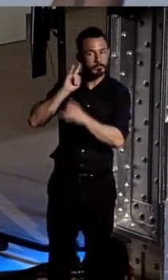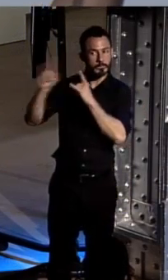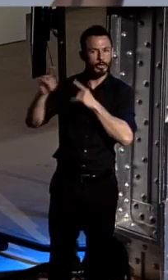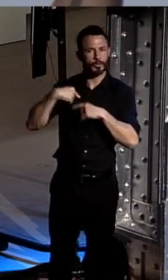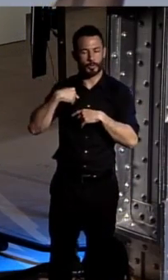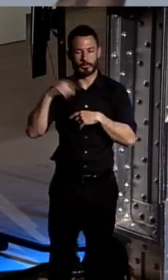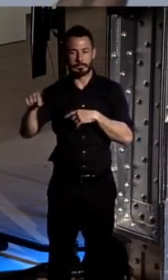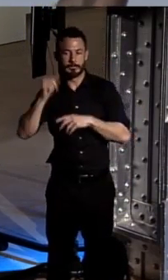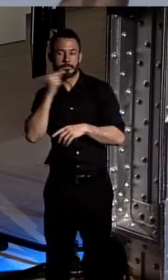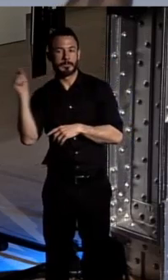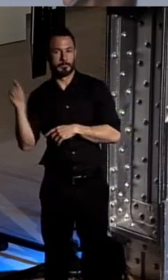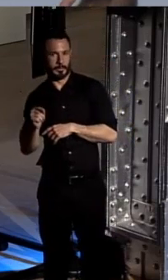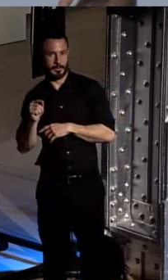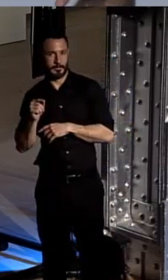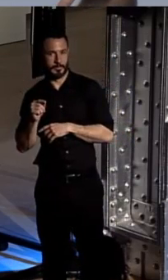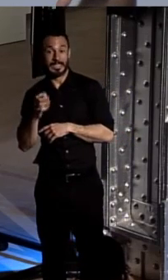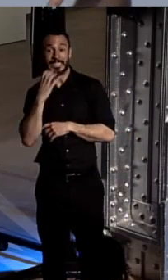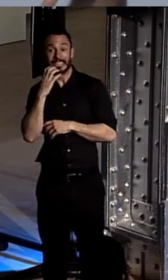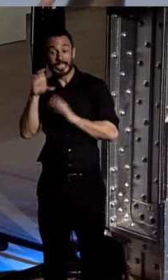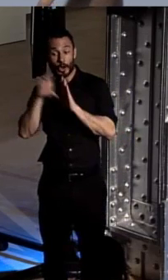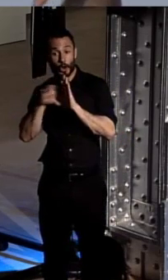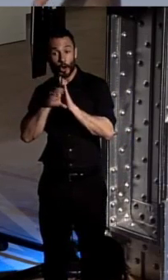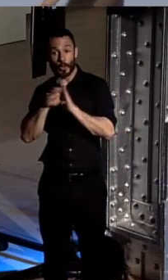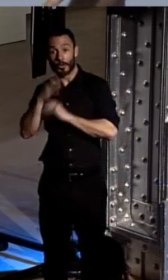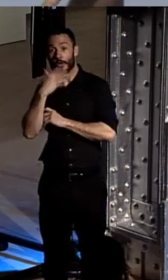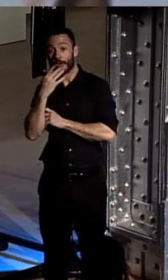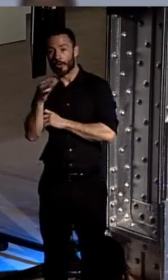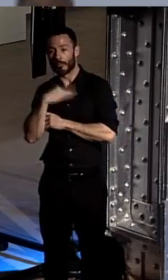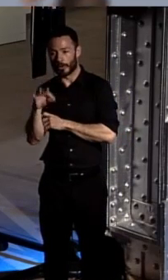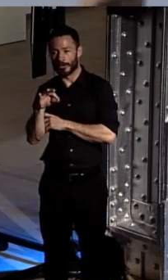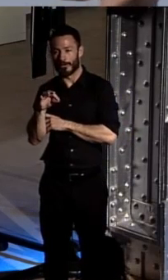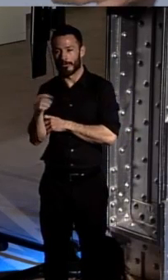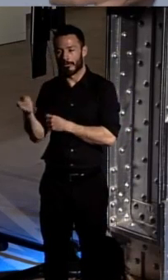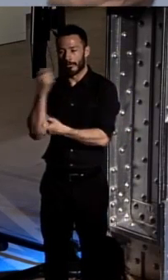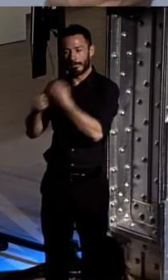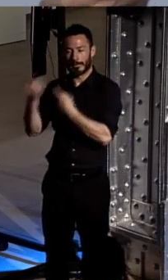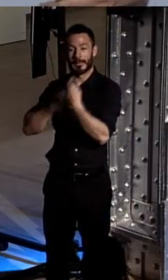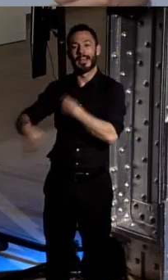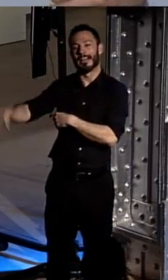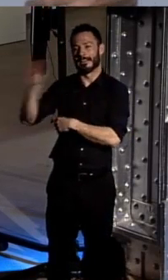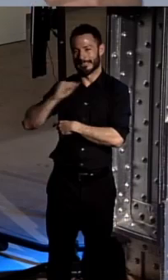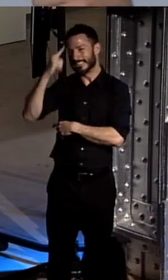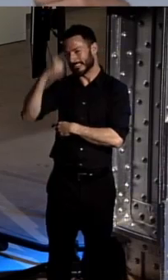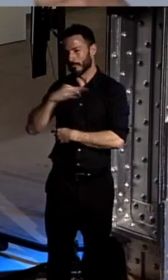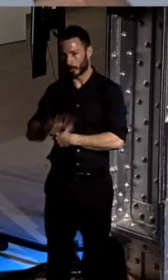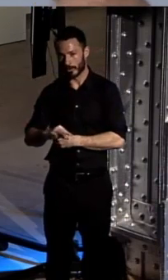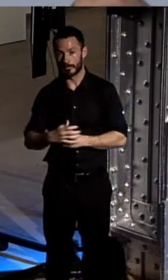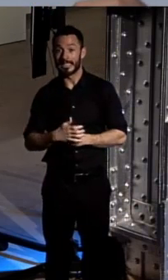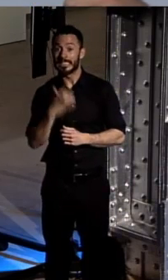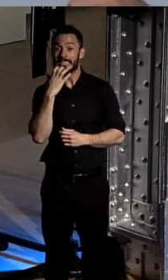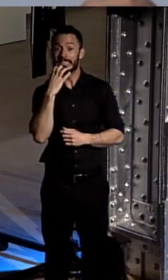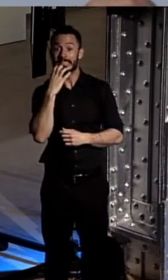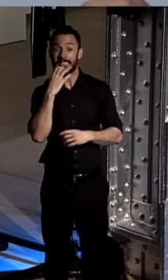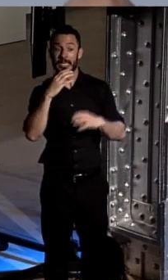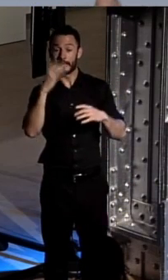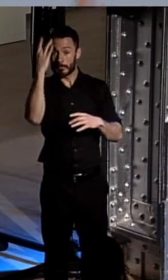esa conversación telefónica y si conozco el código telefónico, puedo decriptarlo y saber qué es lo que están hablando. Si conocemos el lenguaje del